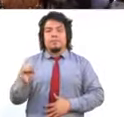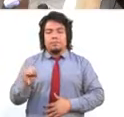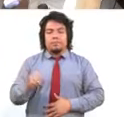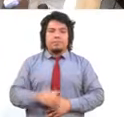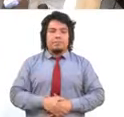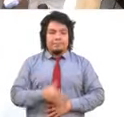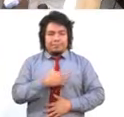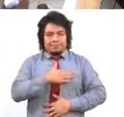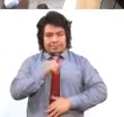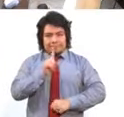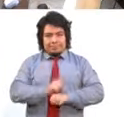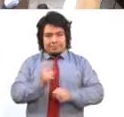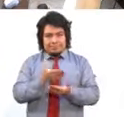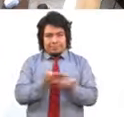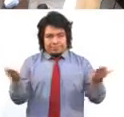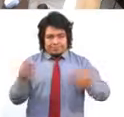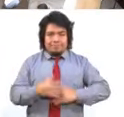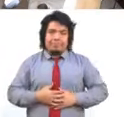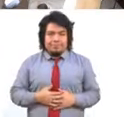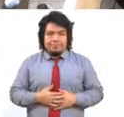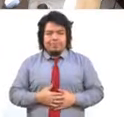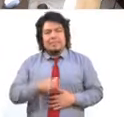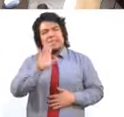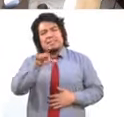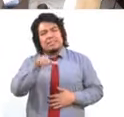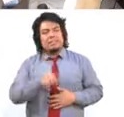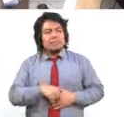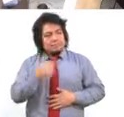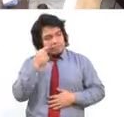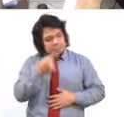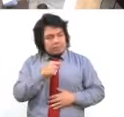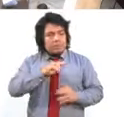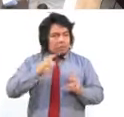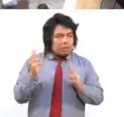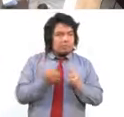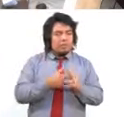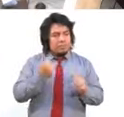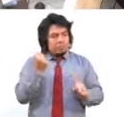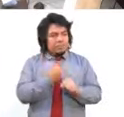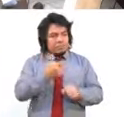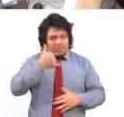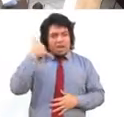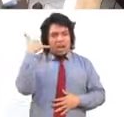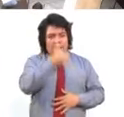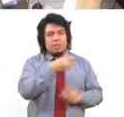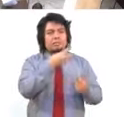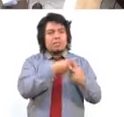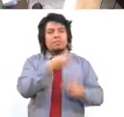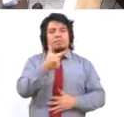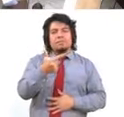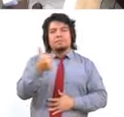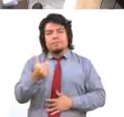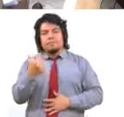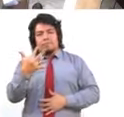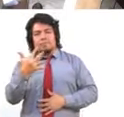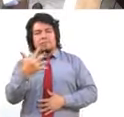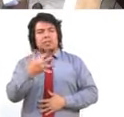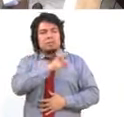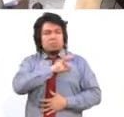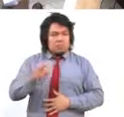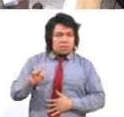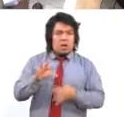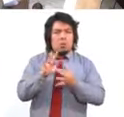Buenos días a todas y todas. Sobre estos casos detectados de riesgo feminicida a través de la línea de emergencia asterisco 765, si nos pudieran abundar